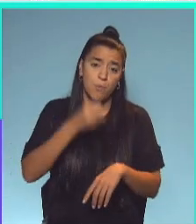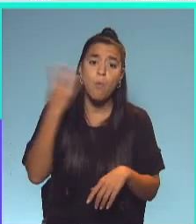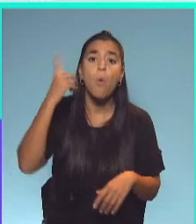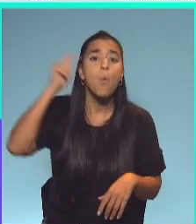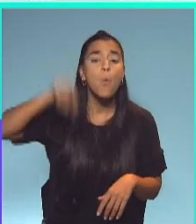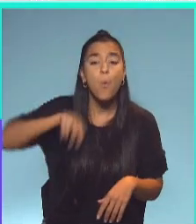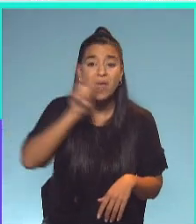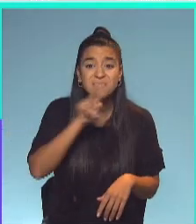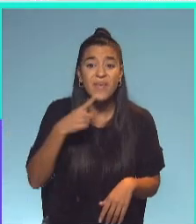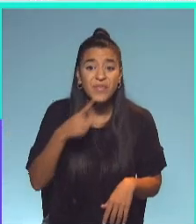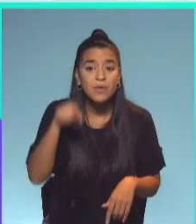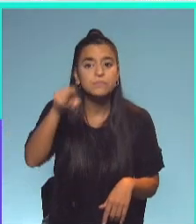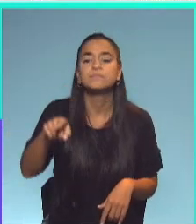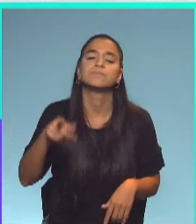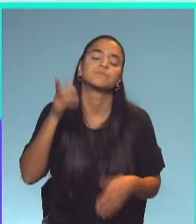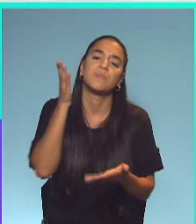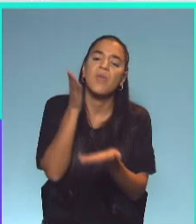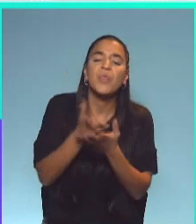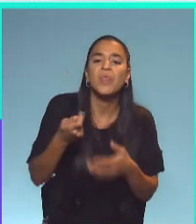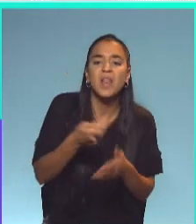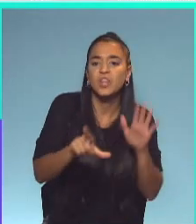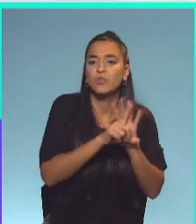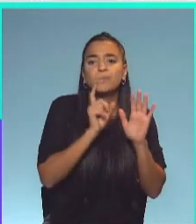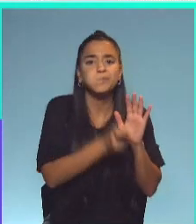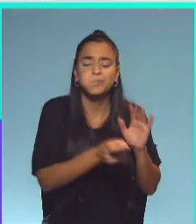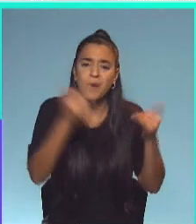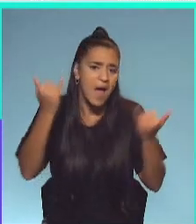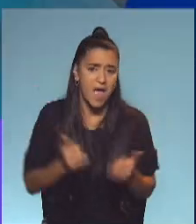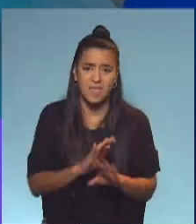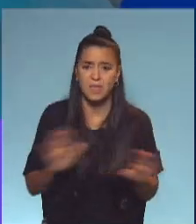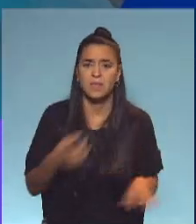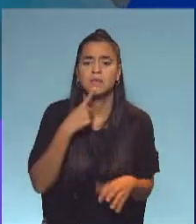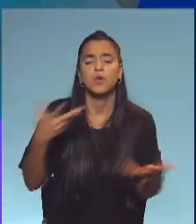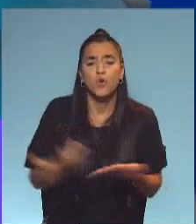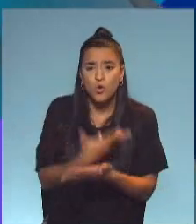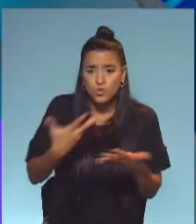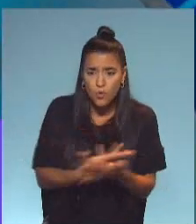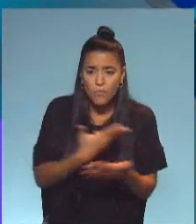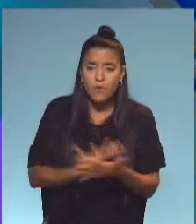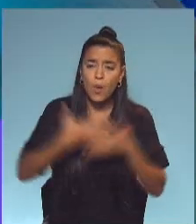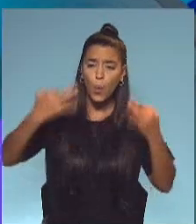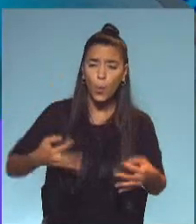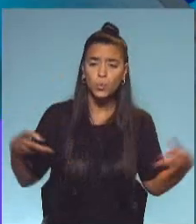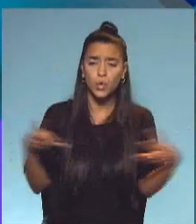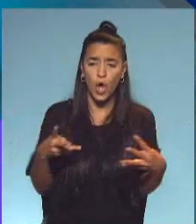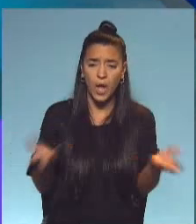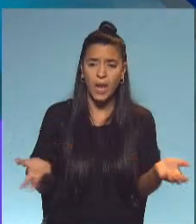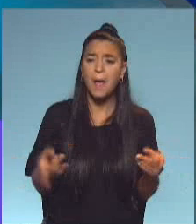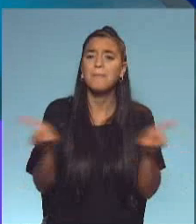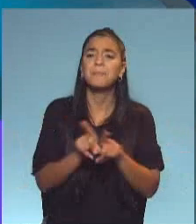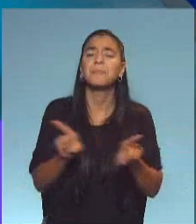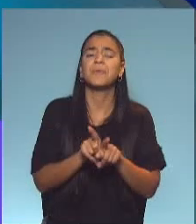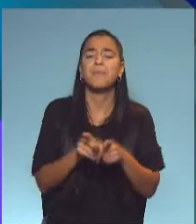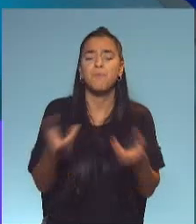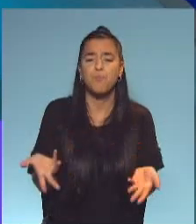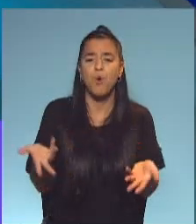resolvió que estos son delitos de lesa humanidad. Eso te quería consultar, porque padecieron, estando justamente en campo de batalla, los mismos